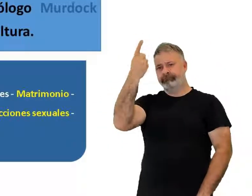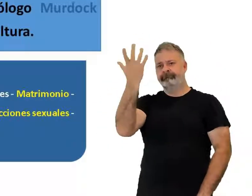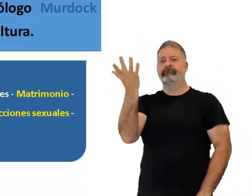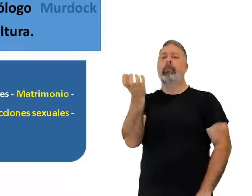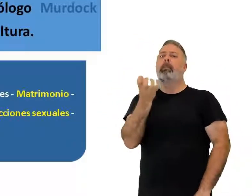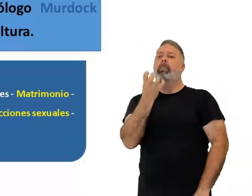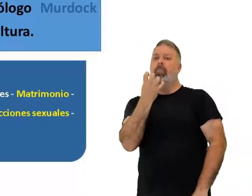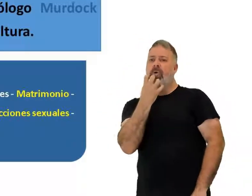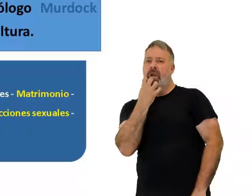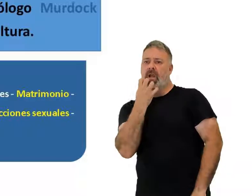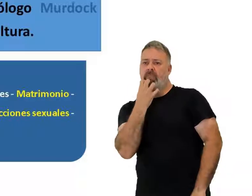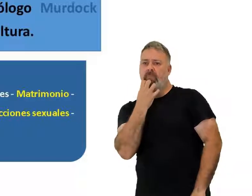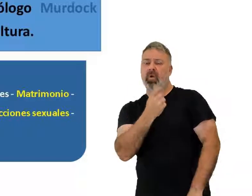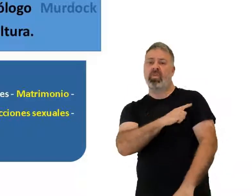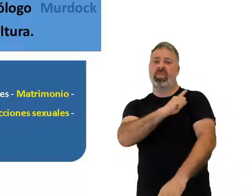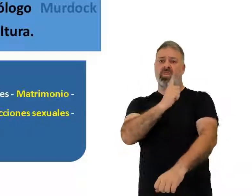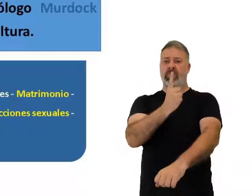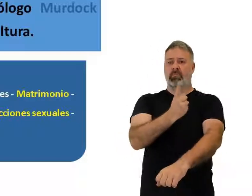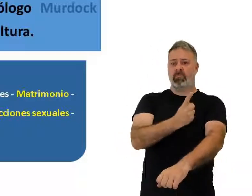deportes atléticos,